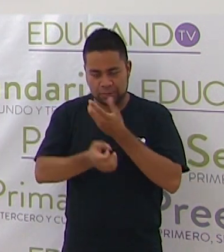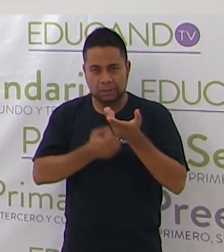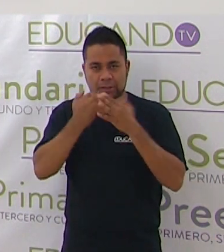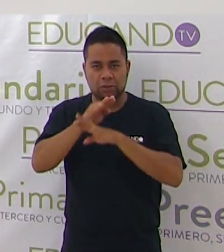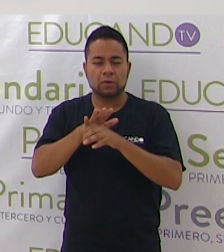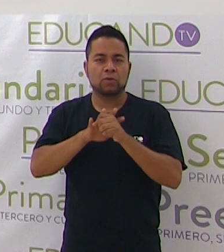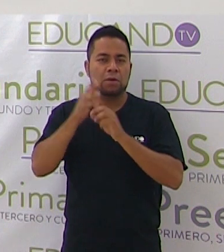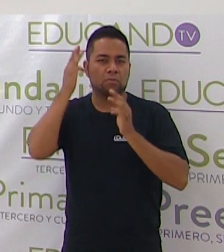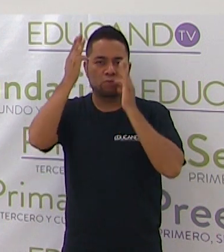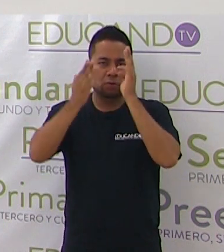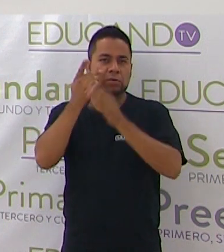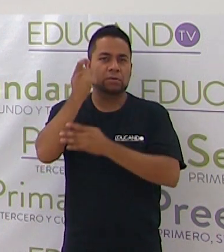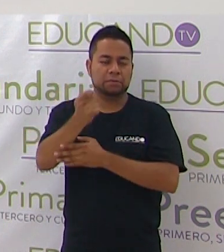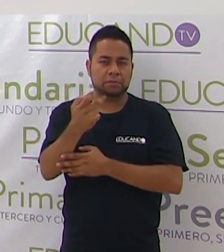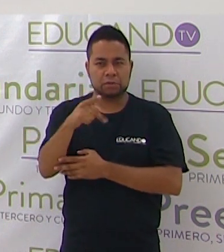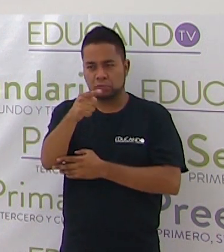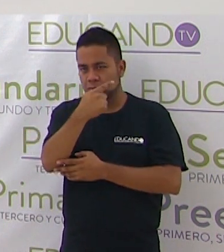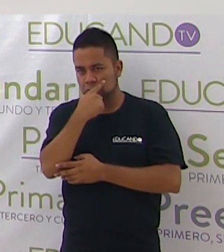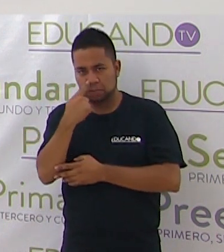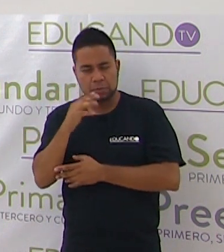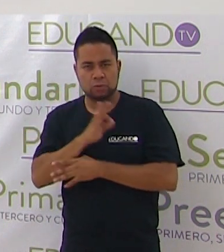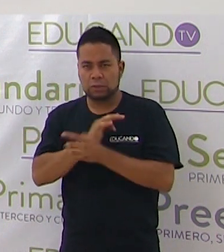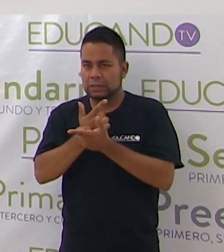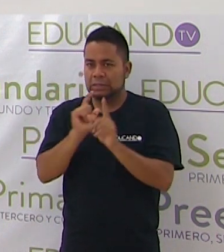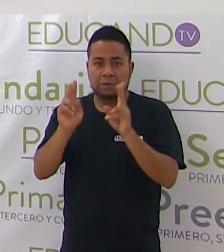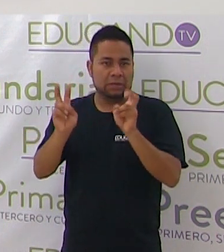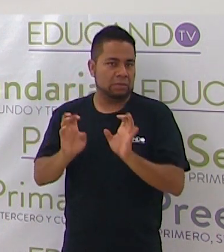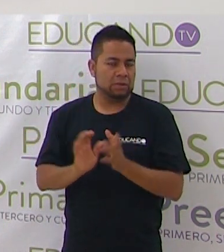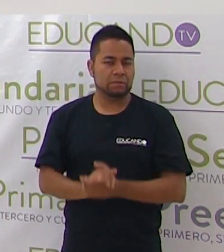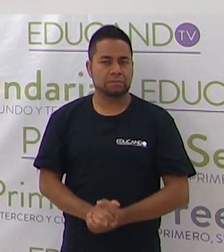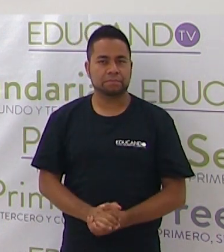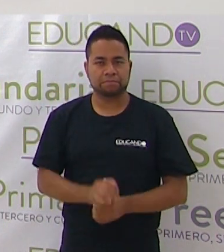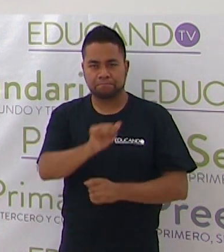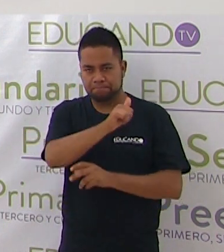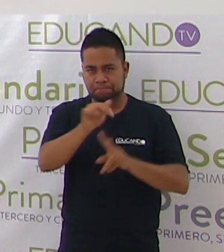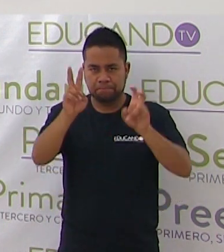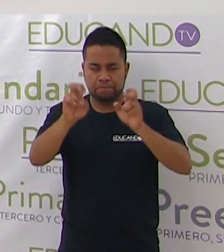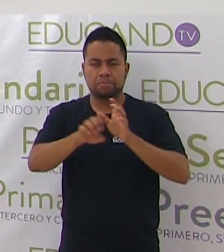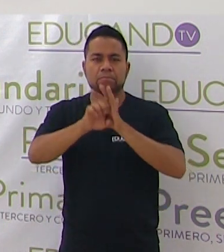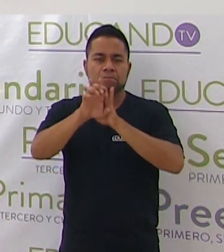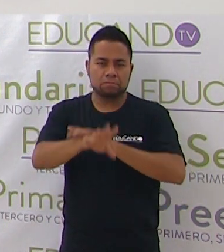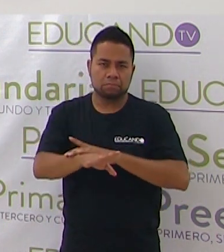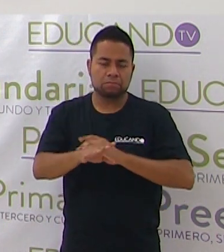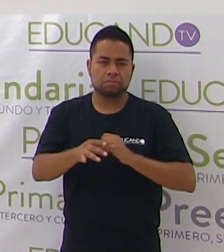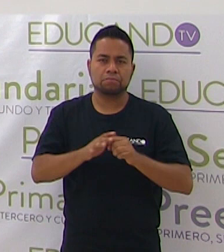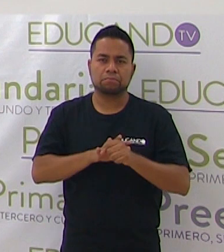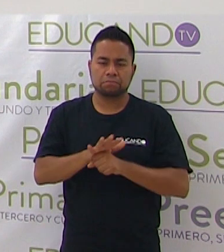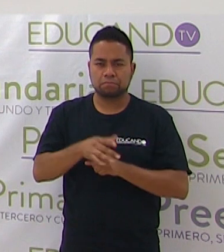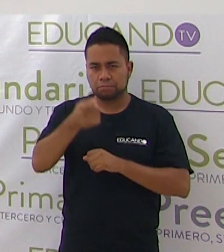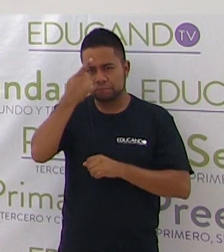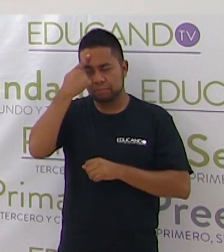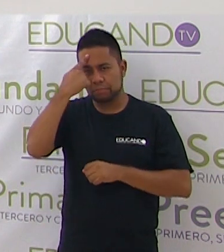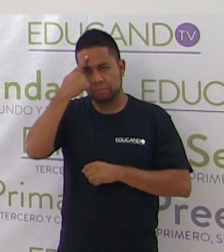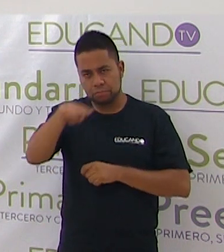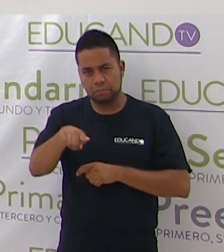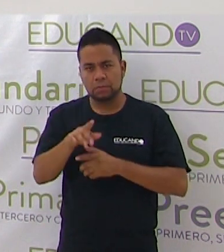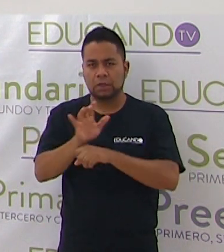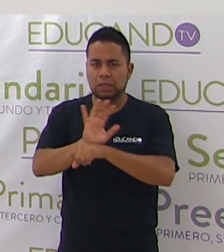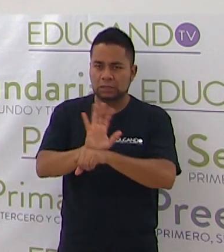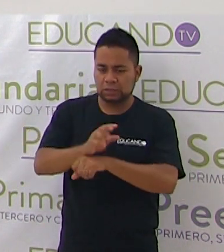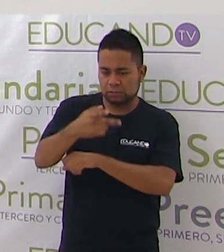de los museos. Bien, pero ustedes pueden elegir cualquier tema. Otro tema sería, por ejemplo, pueden elegir el